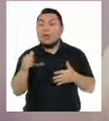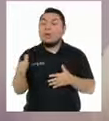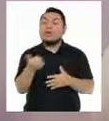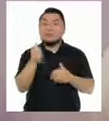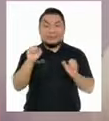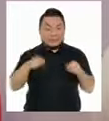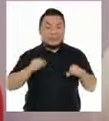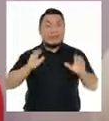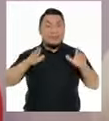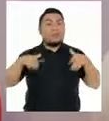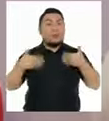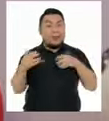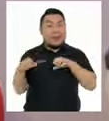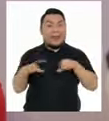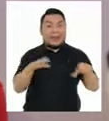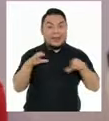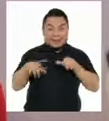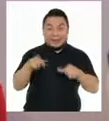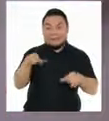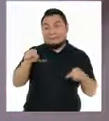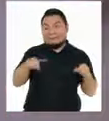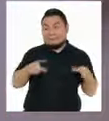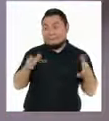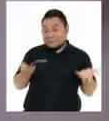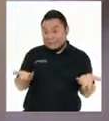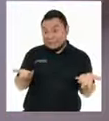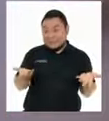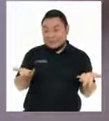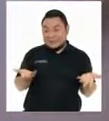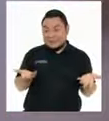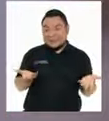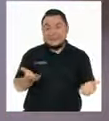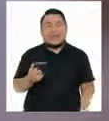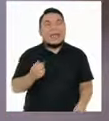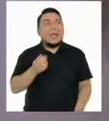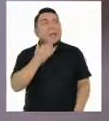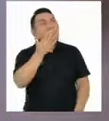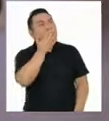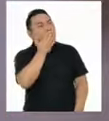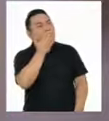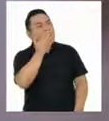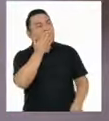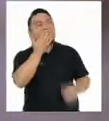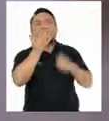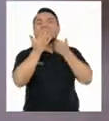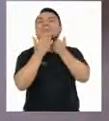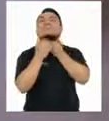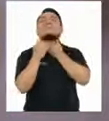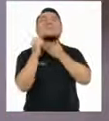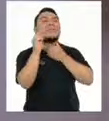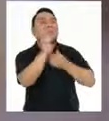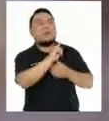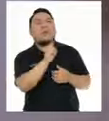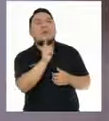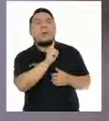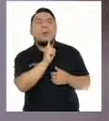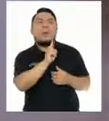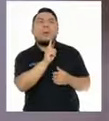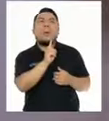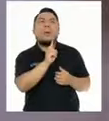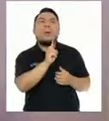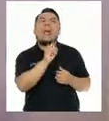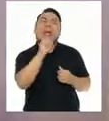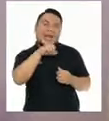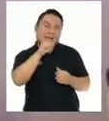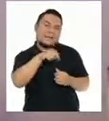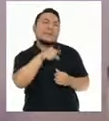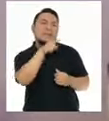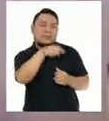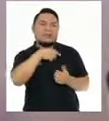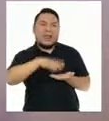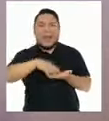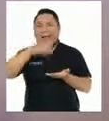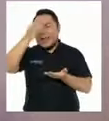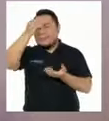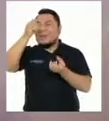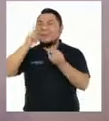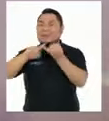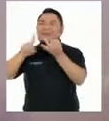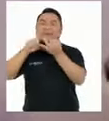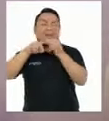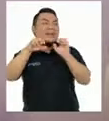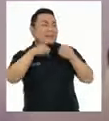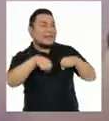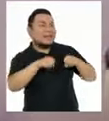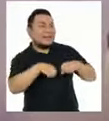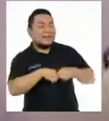hacer. ¿O me equivoco? Ay, no, Alexa. No, no te equivocas. Lo sabía,